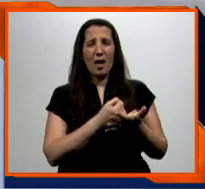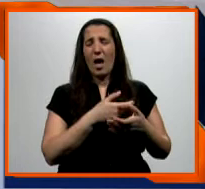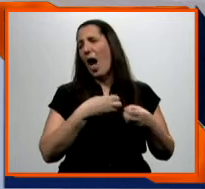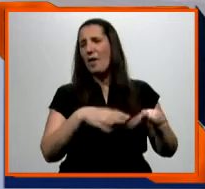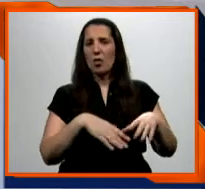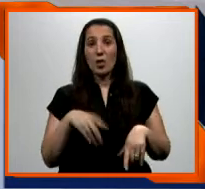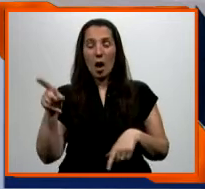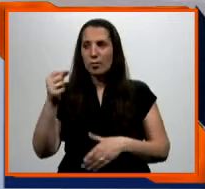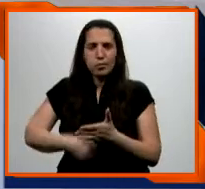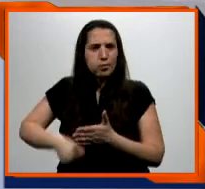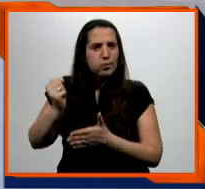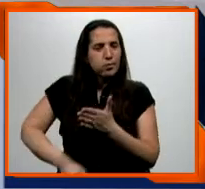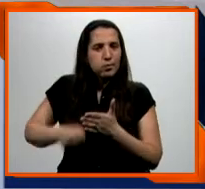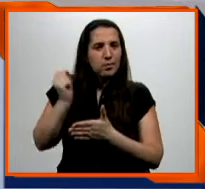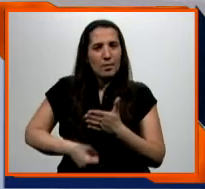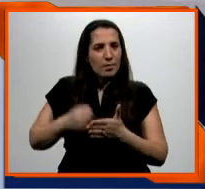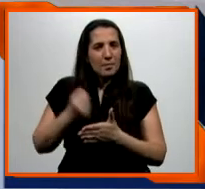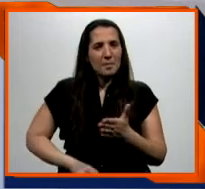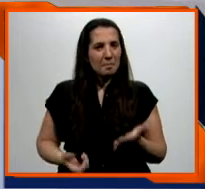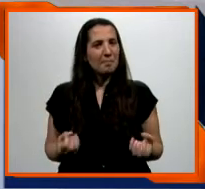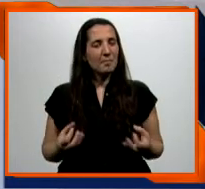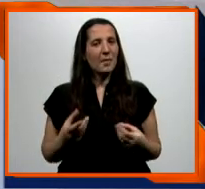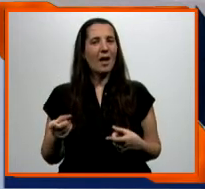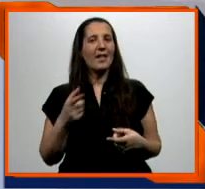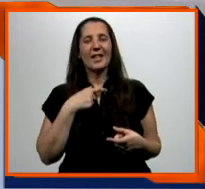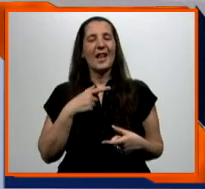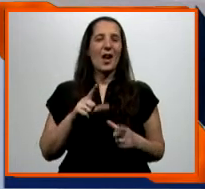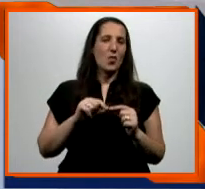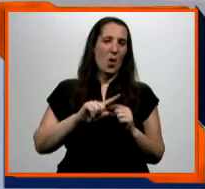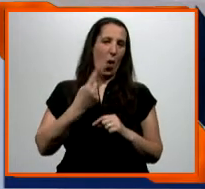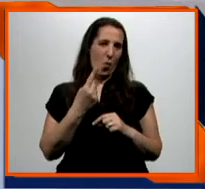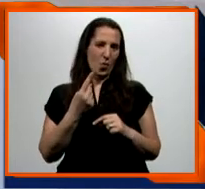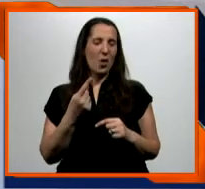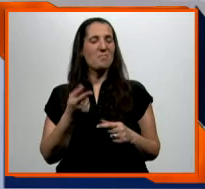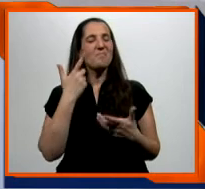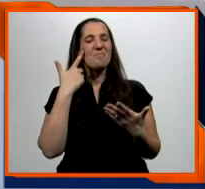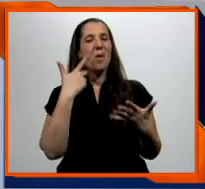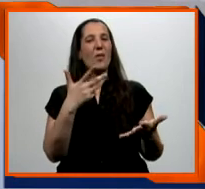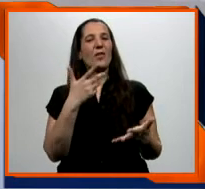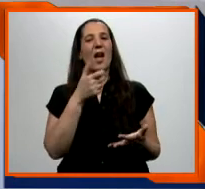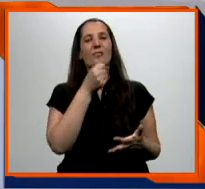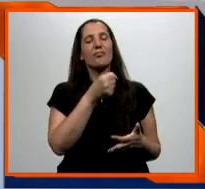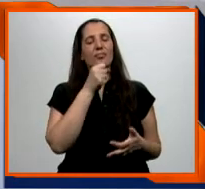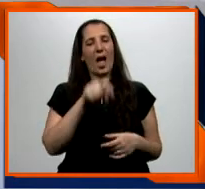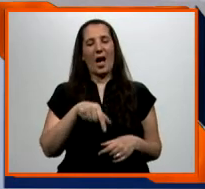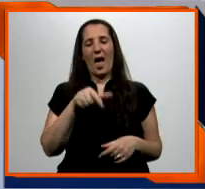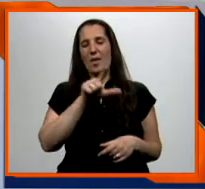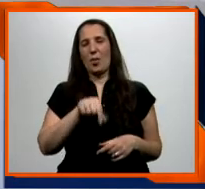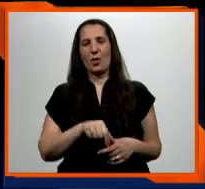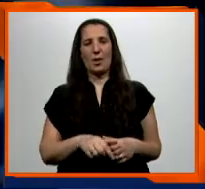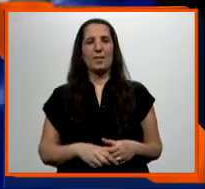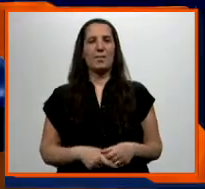verdad que estoy de acuerdo. Bueno, el objetivo de él es llegar al número uno del mundo. Hoy es el número uno de nuestro país. Vamos a compartir la nota que le realizaban aquí en Deporte de